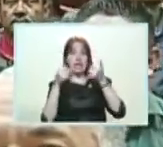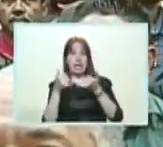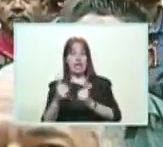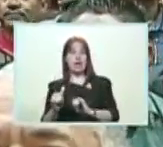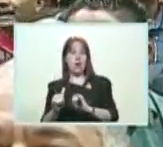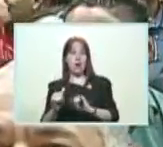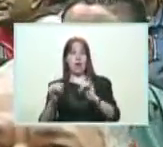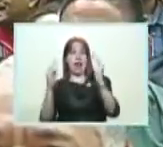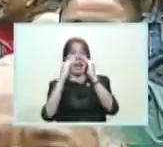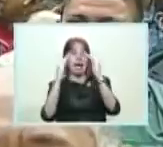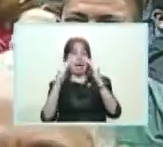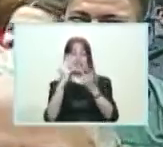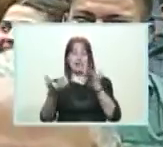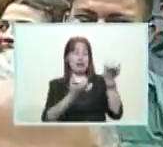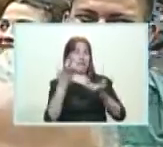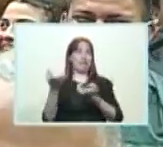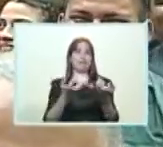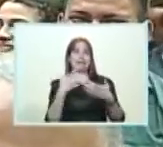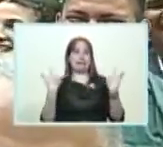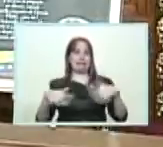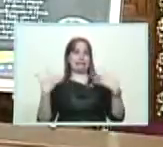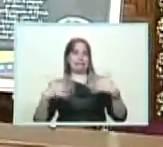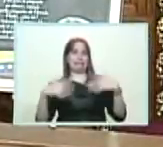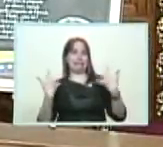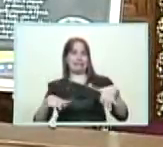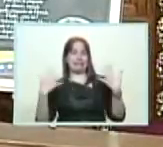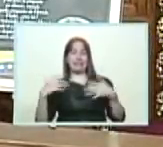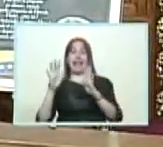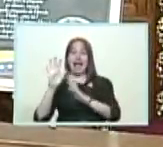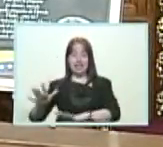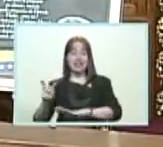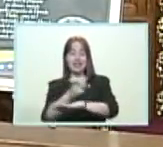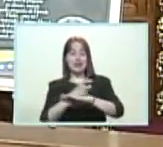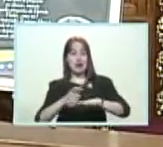rancho ardiendo. Así es que se gobierna.